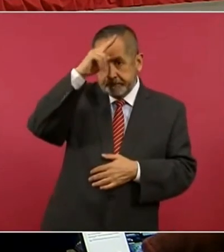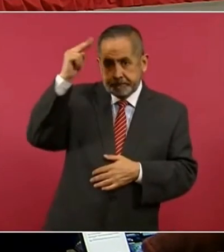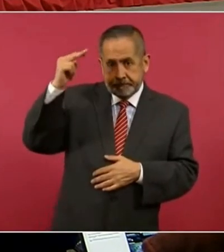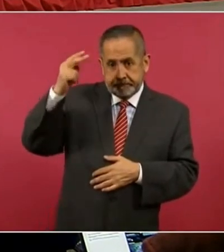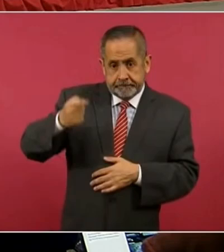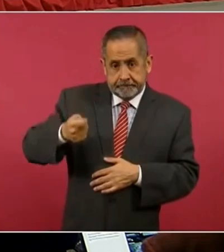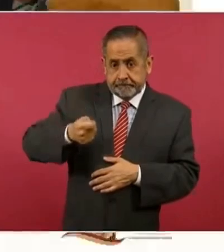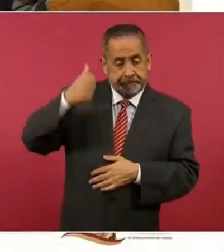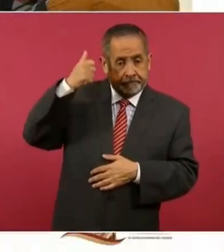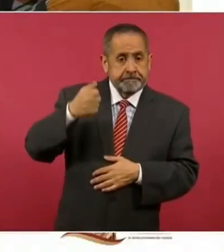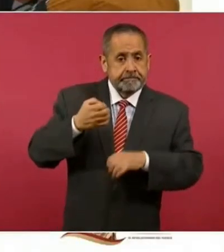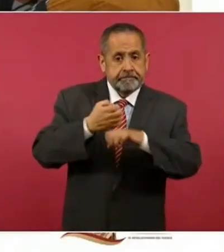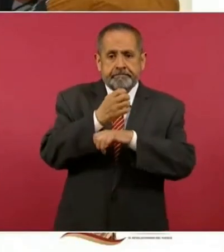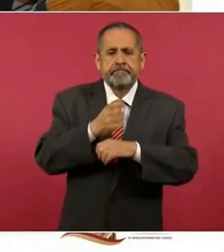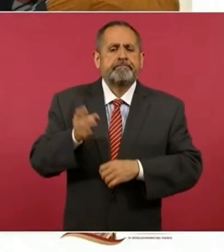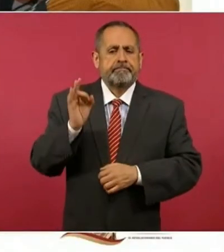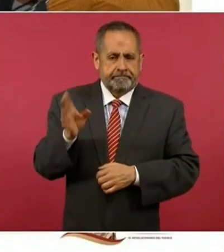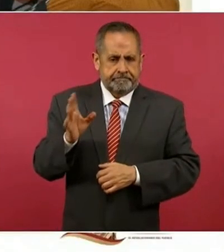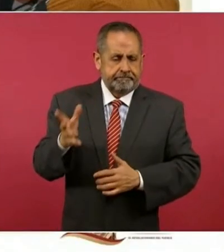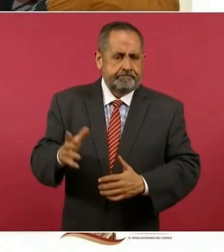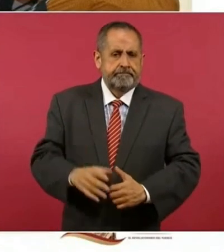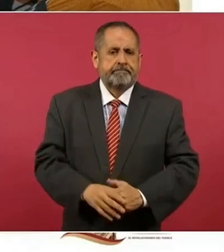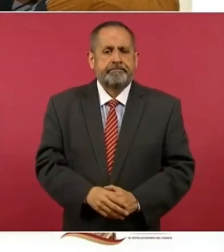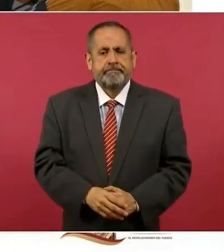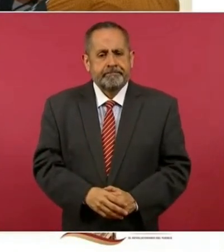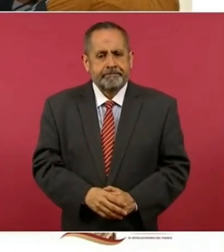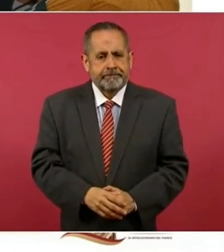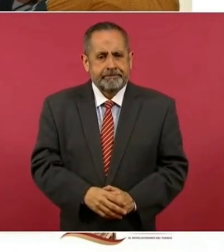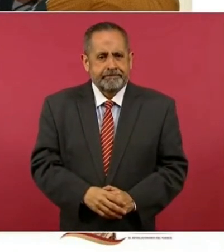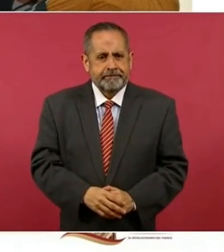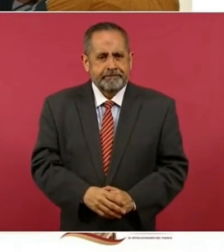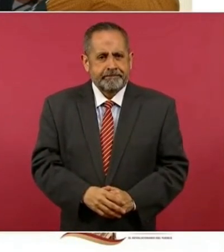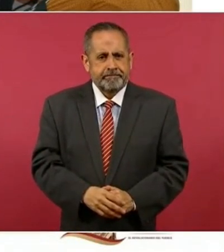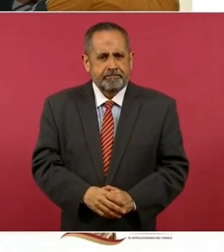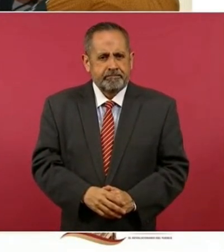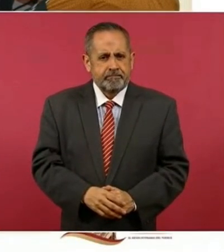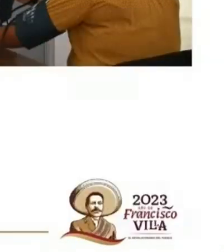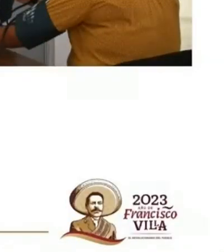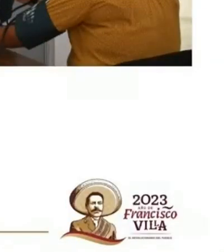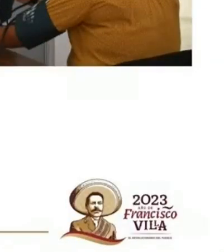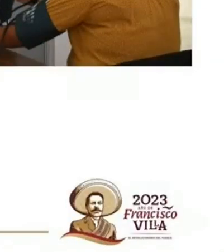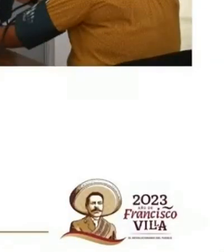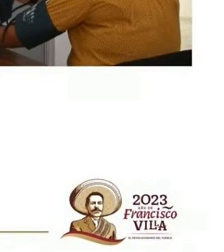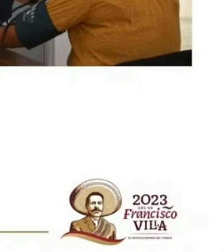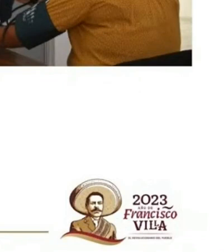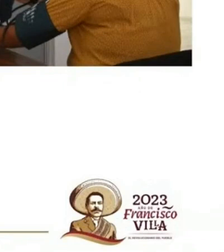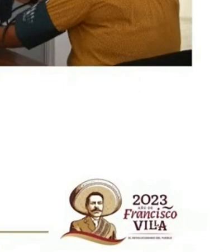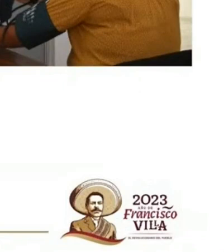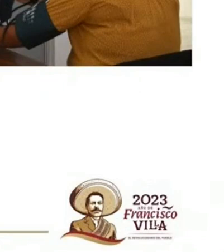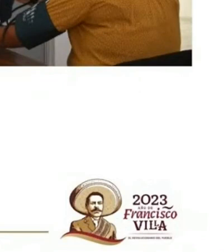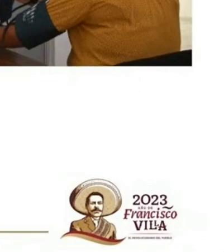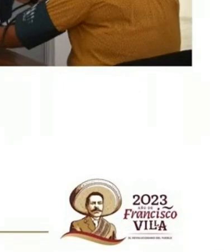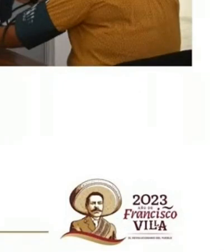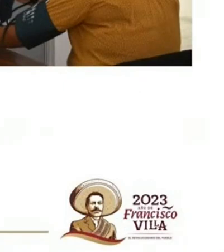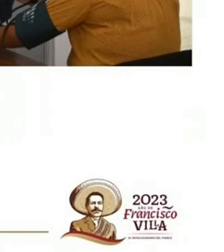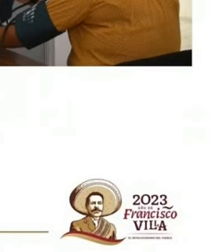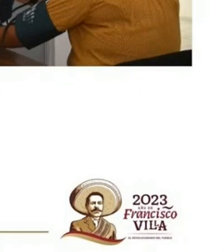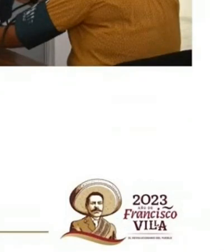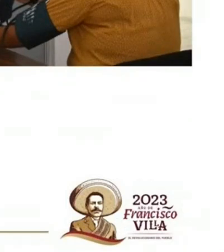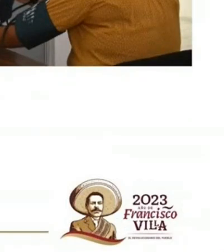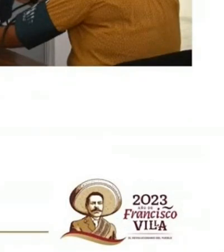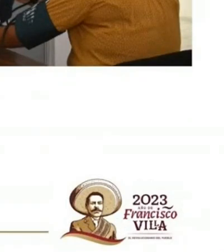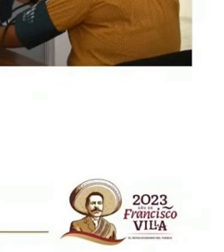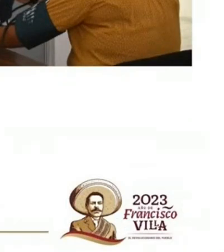estado, ya estamos operando plenamente los 13 hospitales y las 292 centros de salud. Ahí tenemos